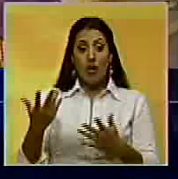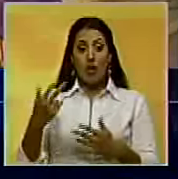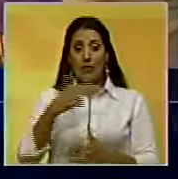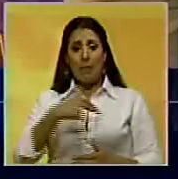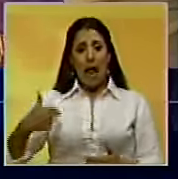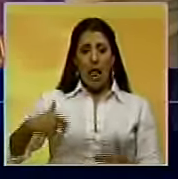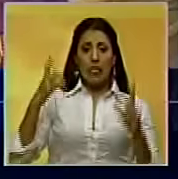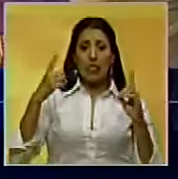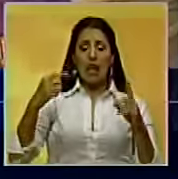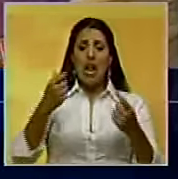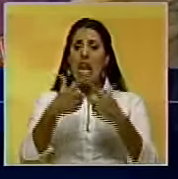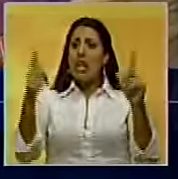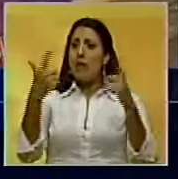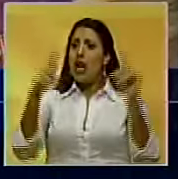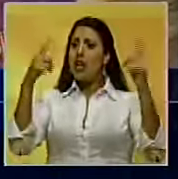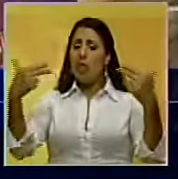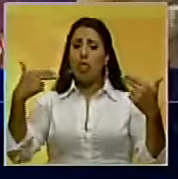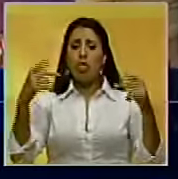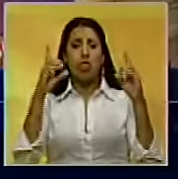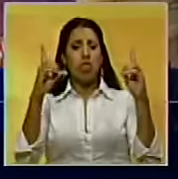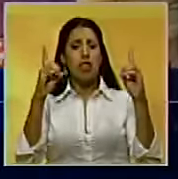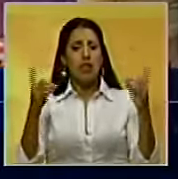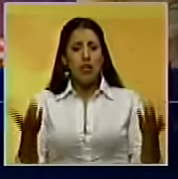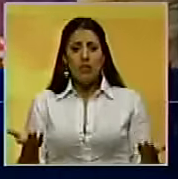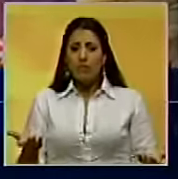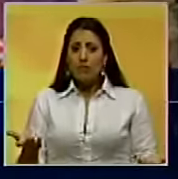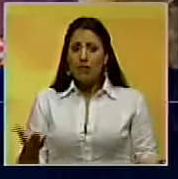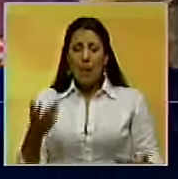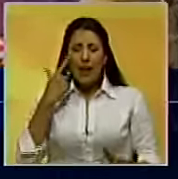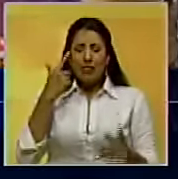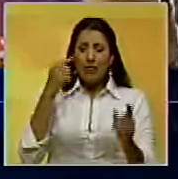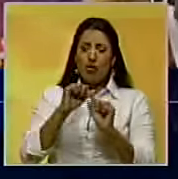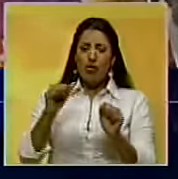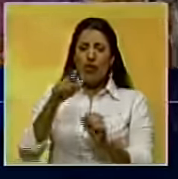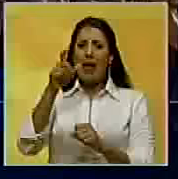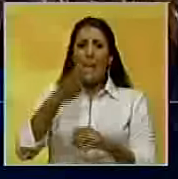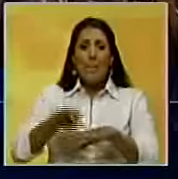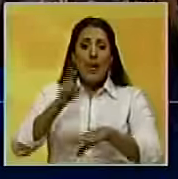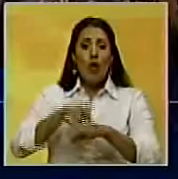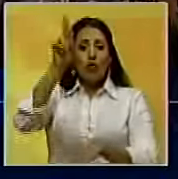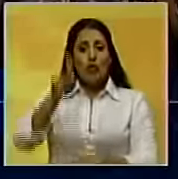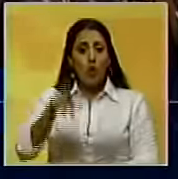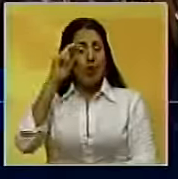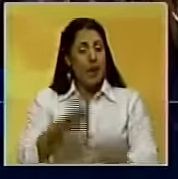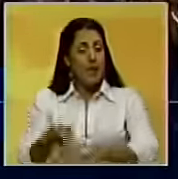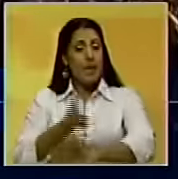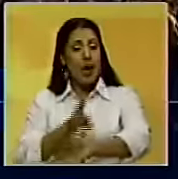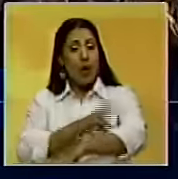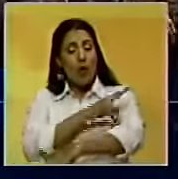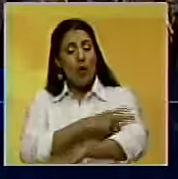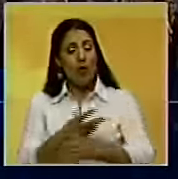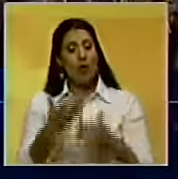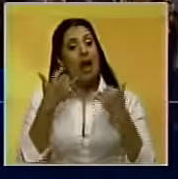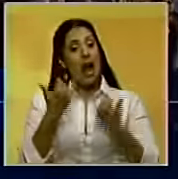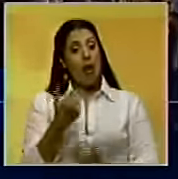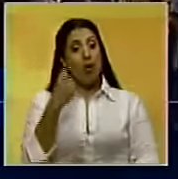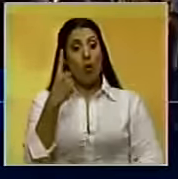AMPA está suelta y parece mentira que cada día la cosa está difícil. Se conoció también que en el último mes